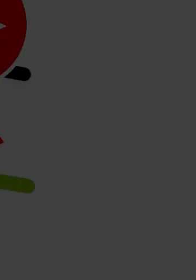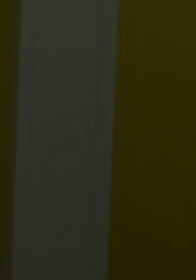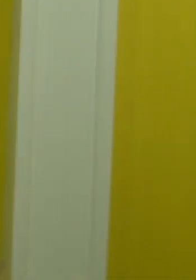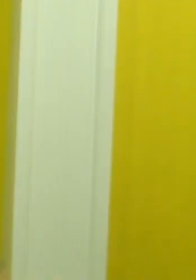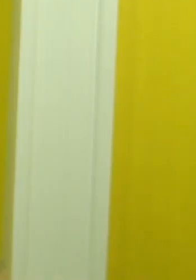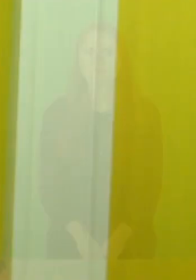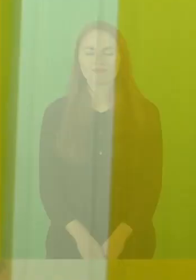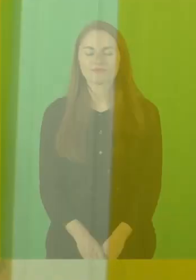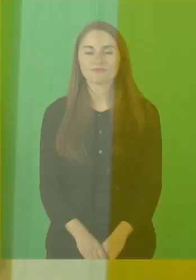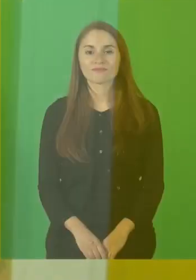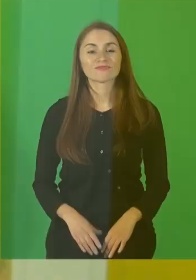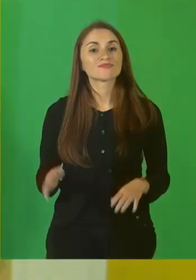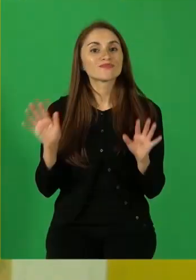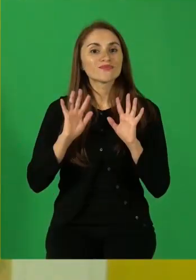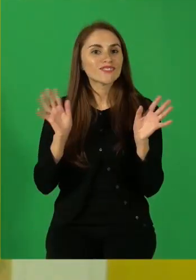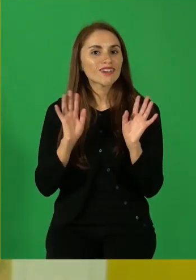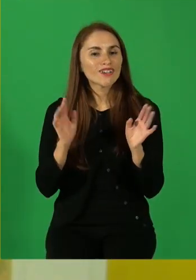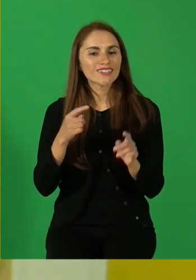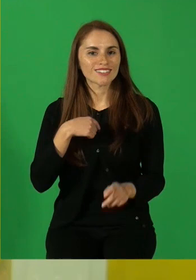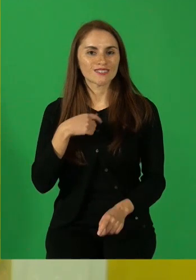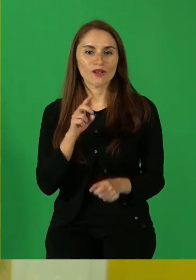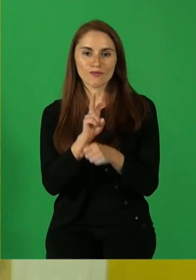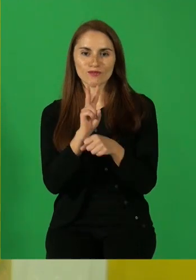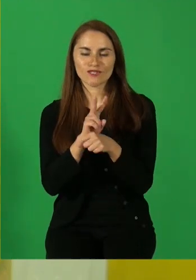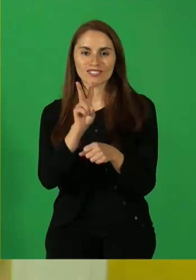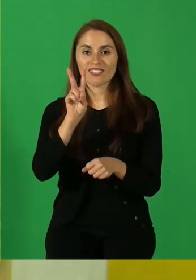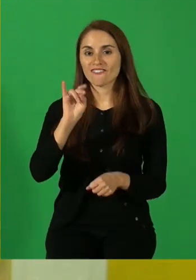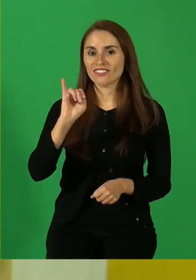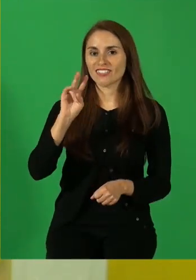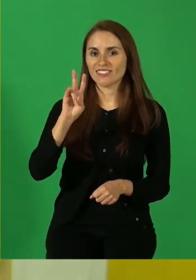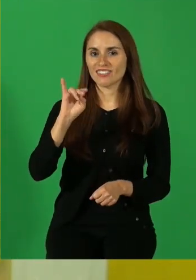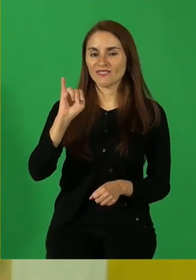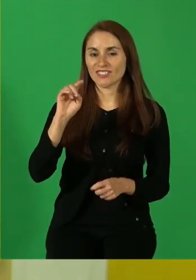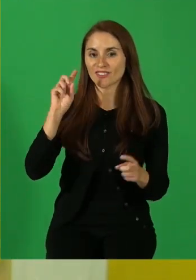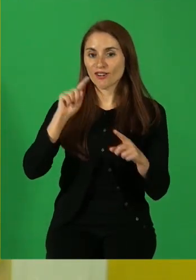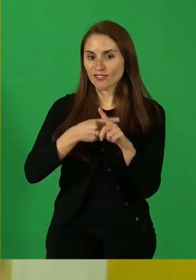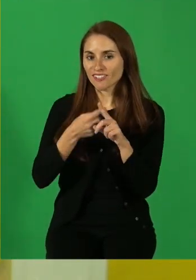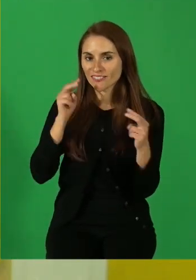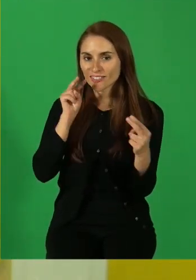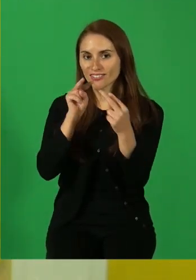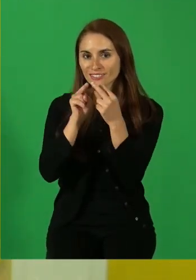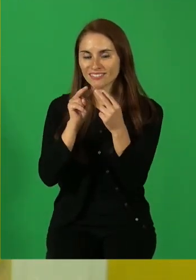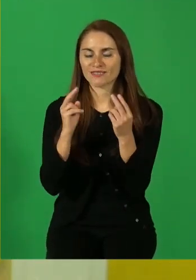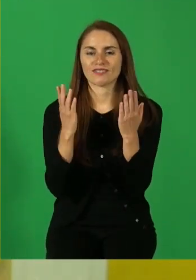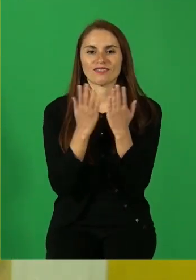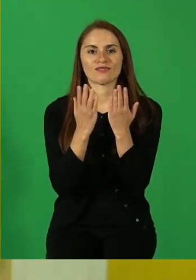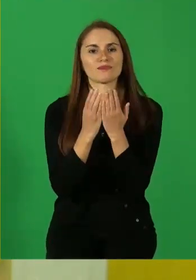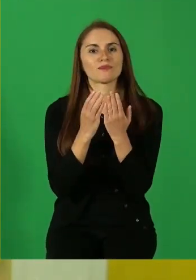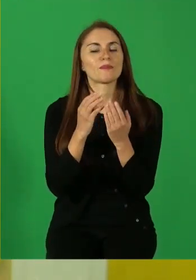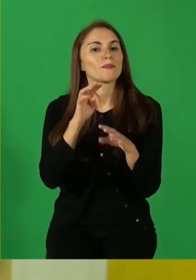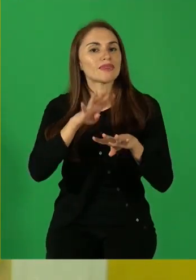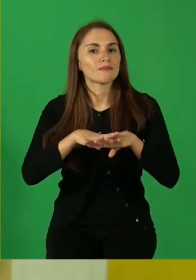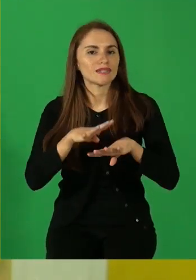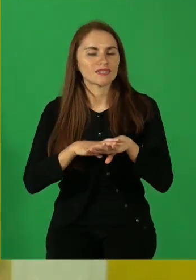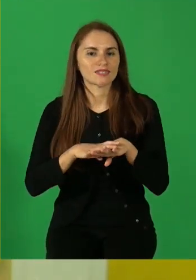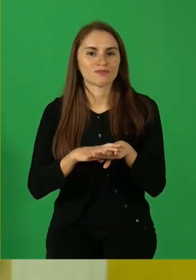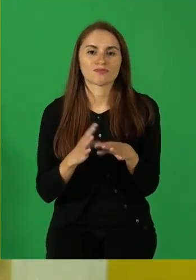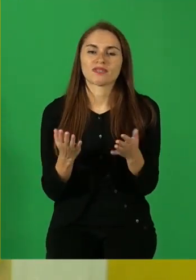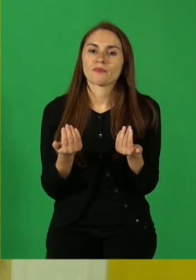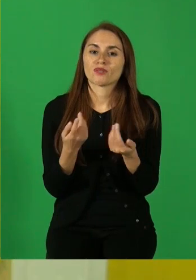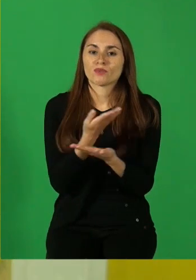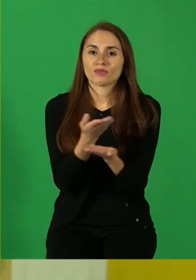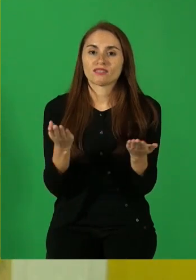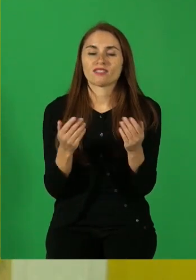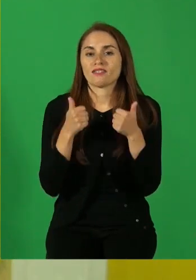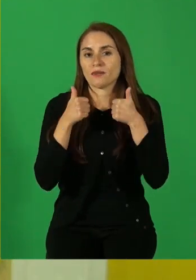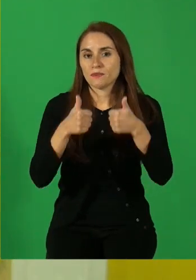Educa. Hola, soy la profe Vivi. Nos volvemos a encontrar en una nueva clase de matemática. Espero que se encuentren bien en